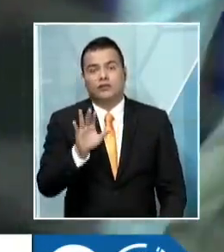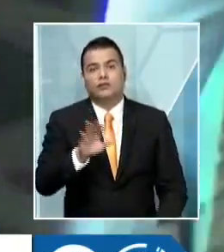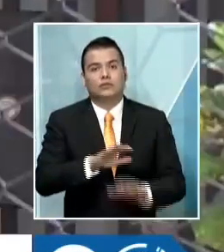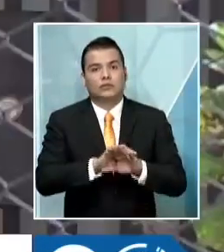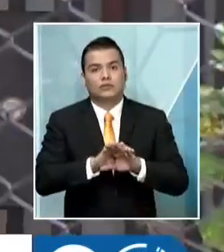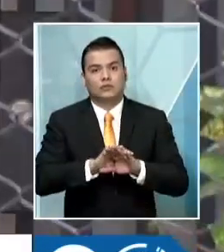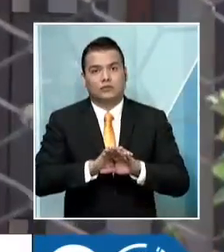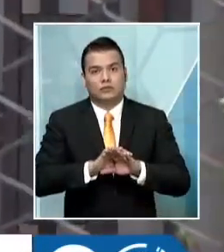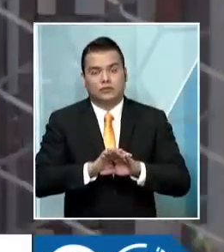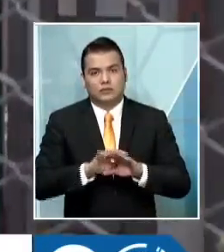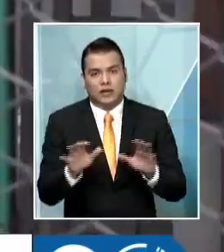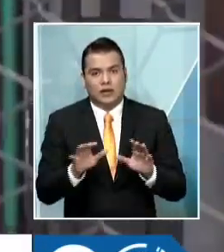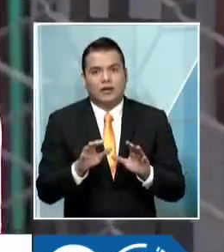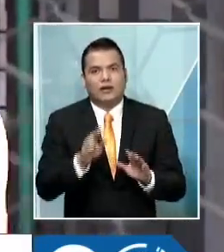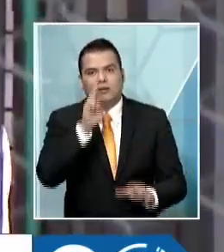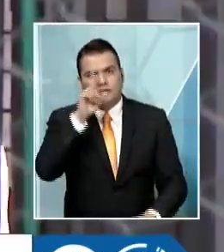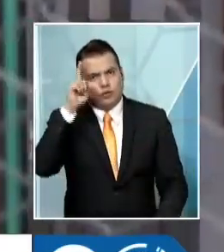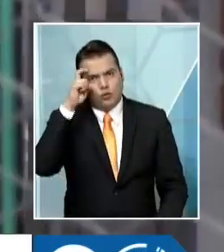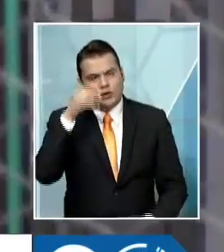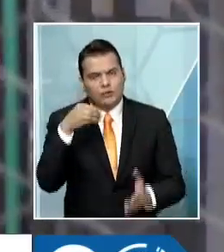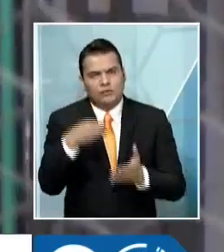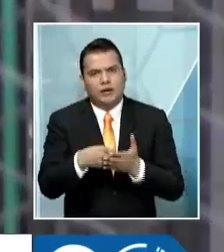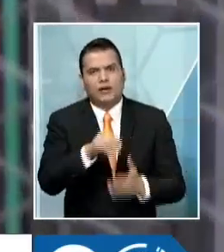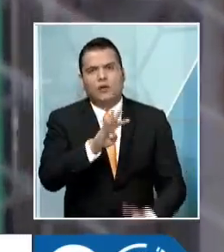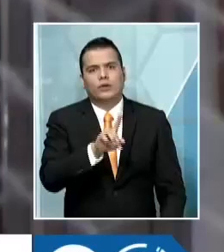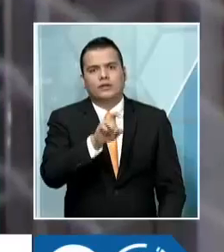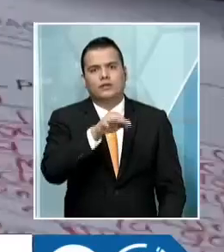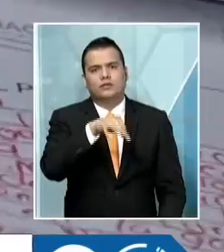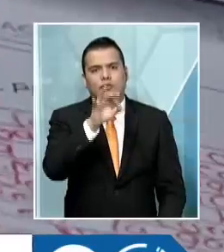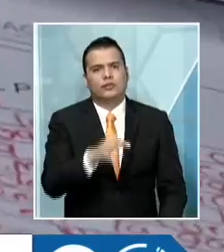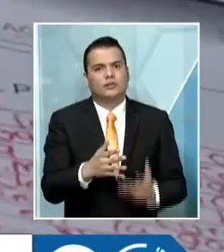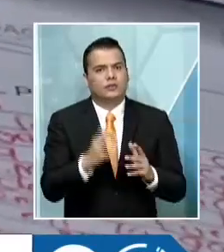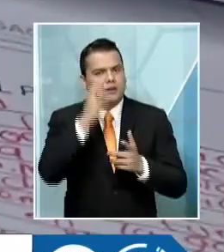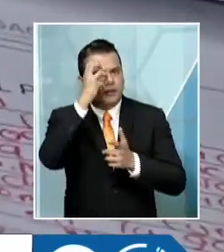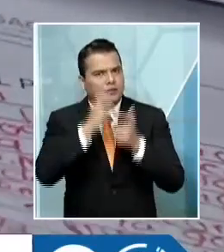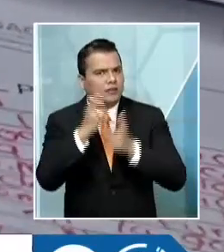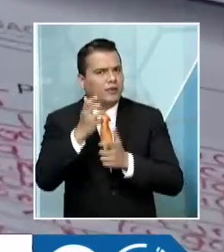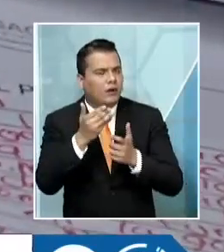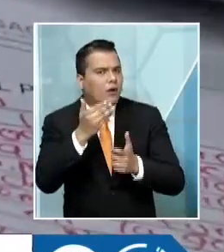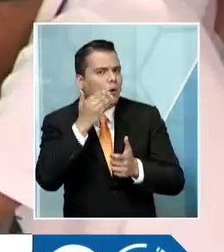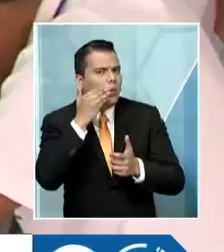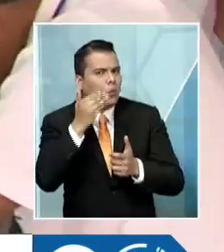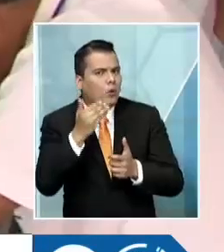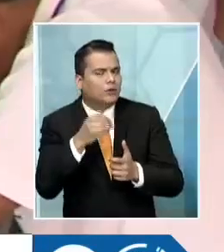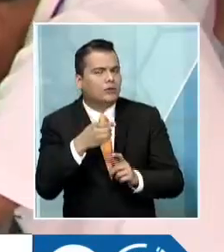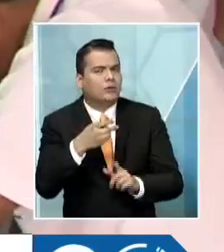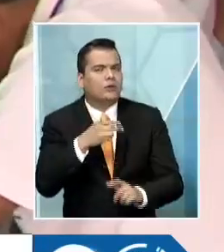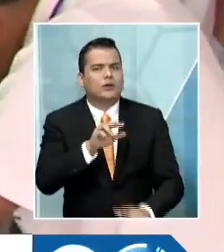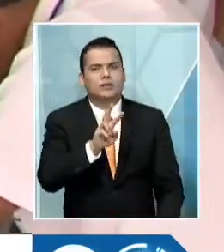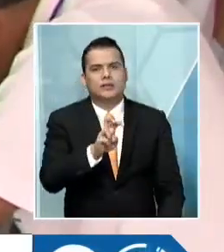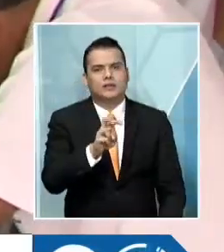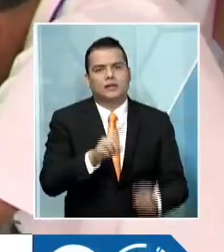que el gobierno nacional aportará el 46%. Las pruebas se realizarán de manera presencial los días